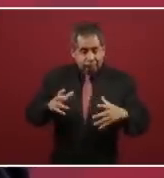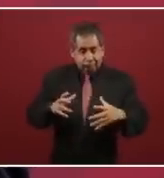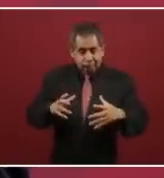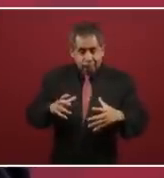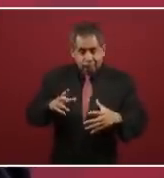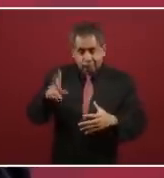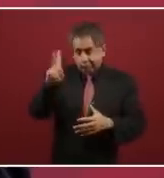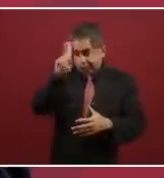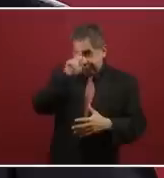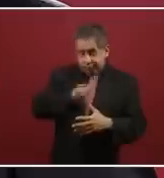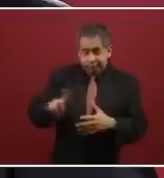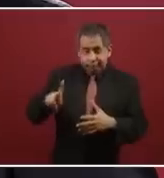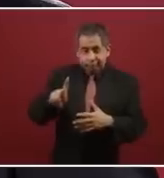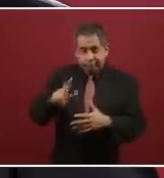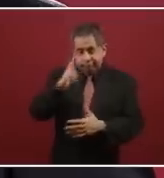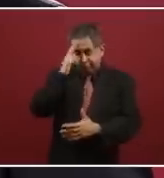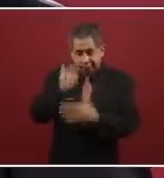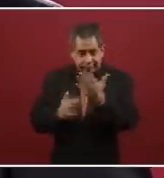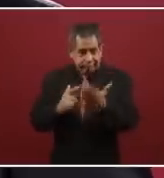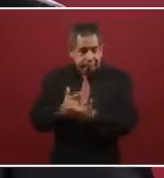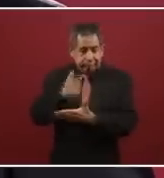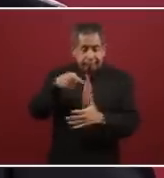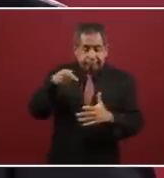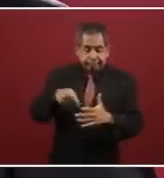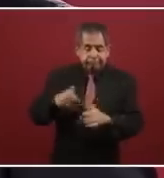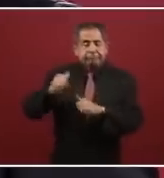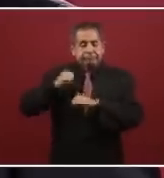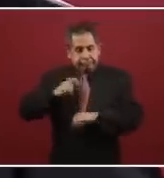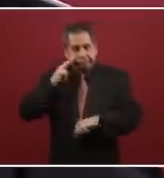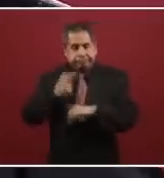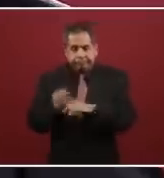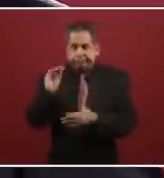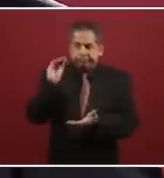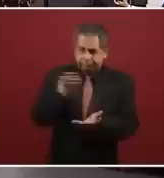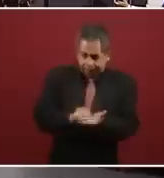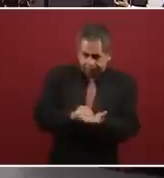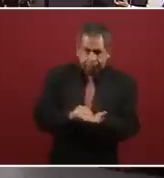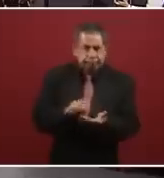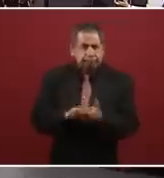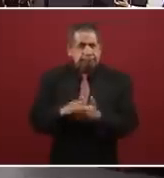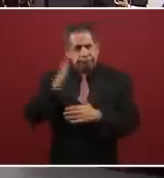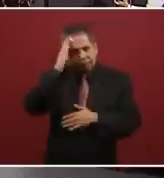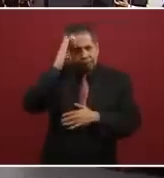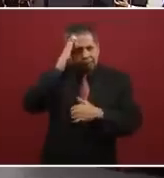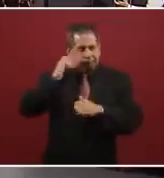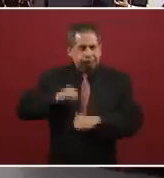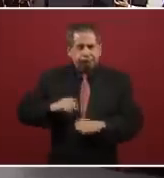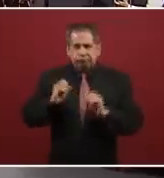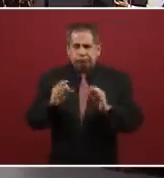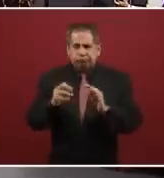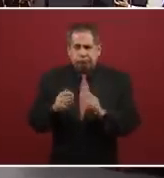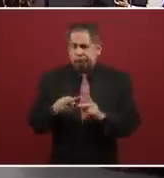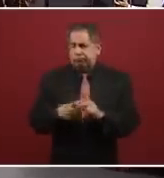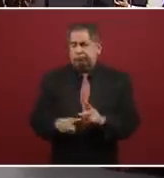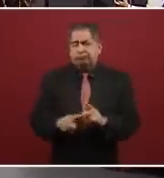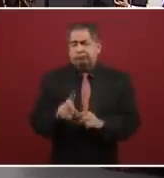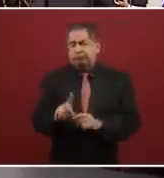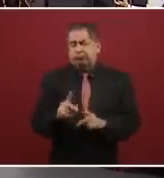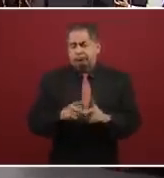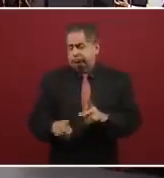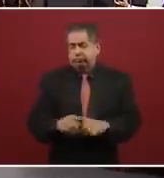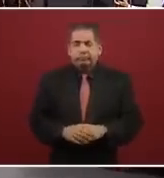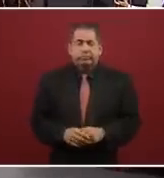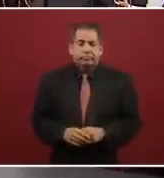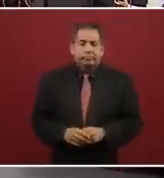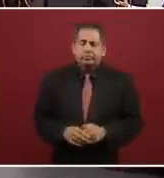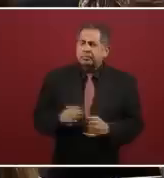incidencia delictiva, donde hay más violencia. Es toda una estrategia que ya va a comenzar. Y finalmente,